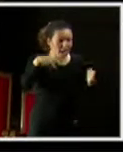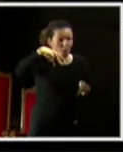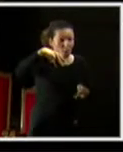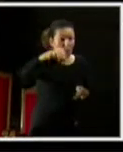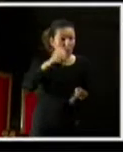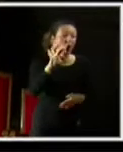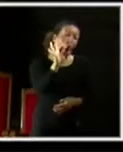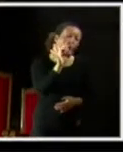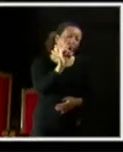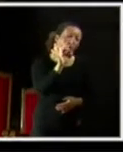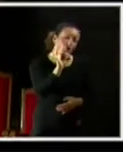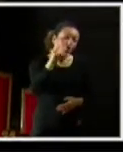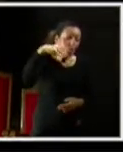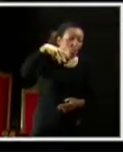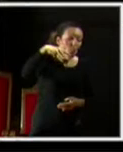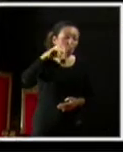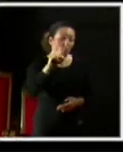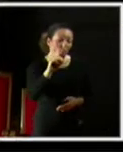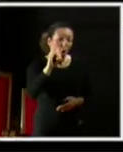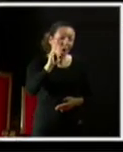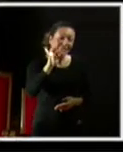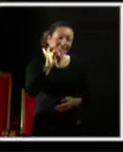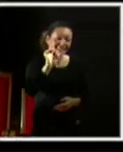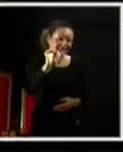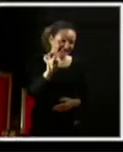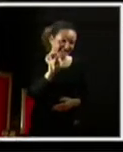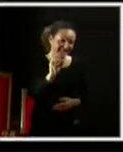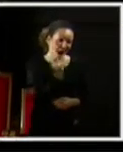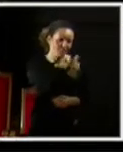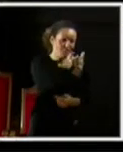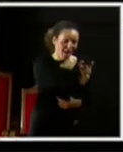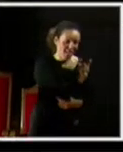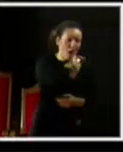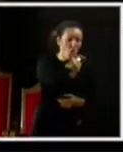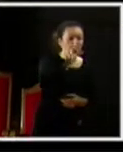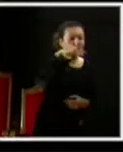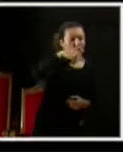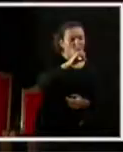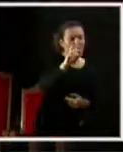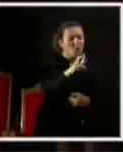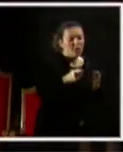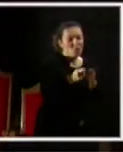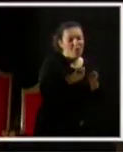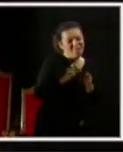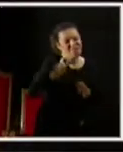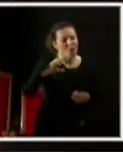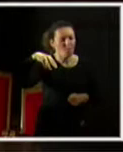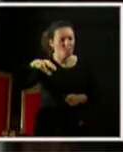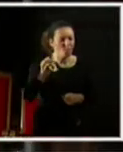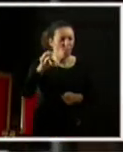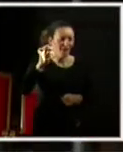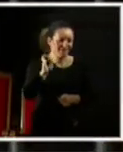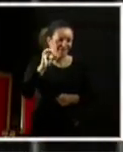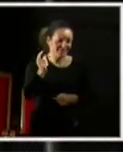bueno muy rápido porque no me da tiempo y me vas a buscar había una película de